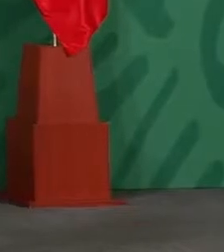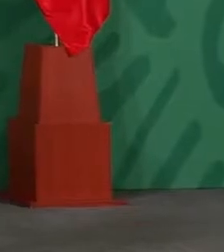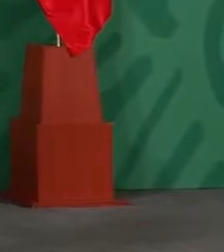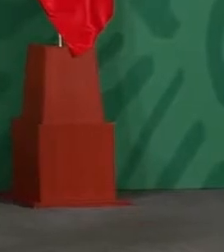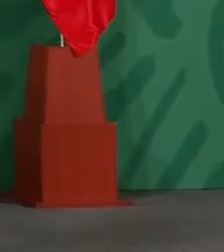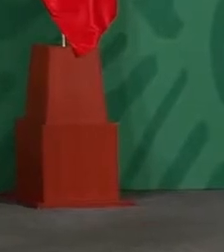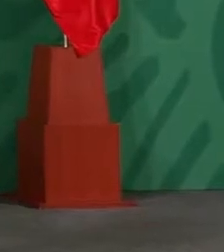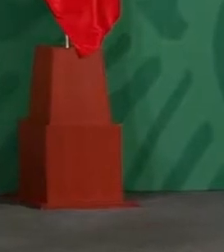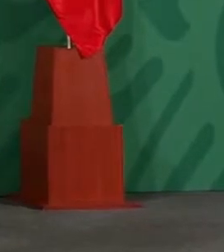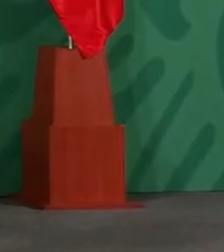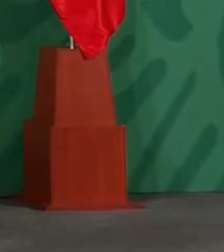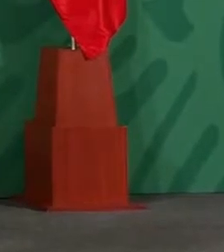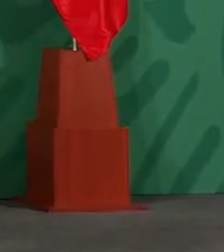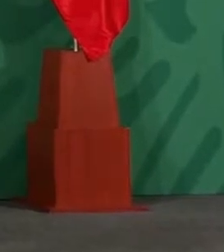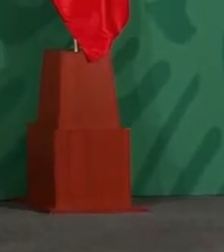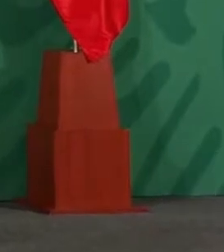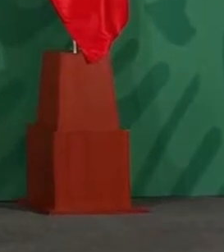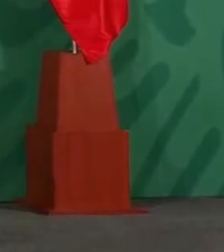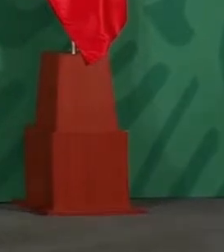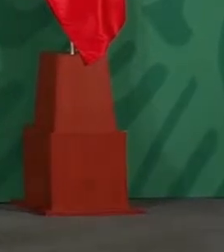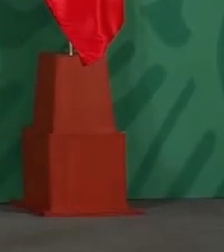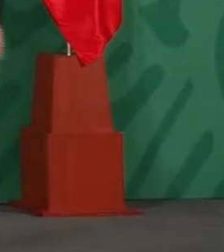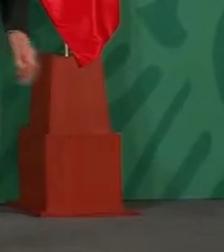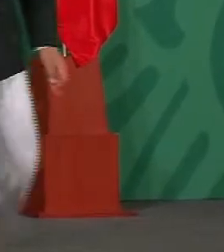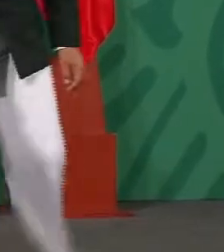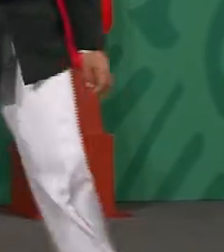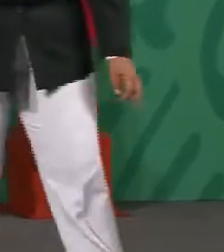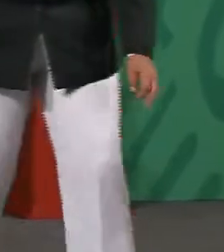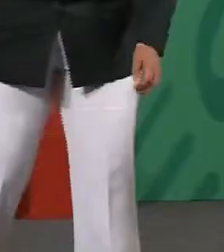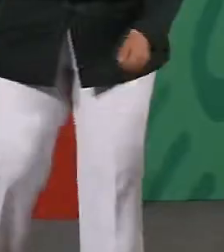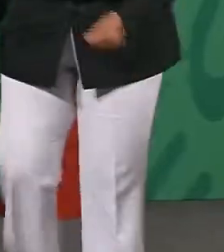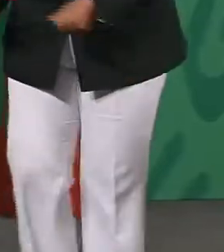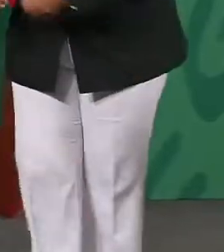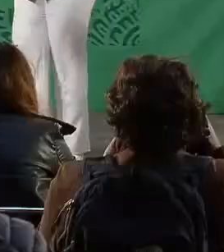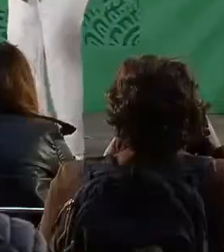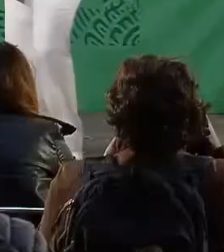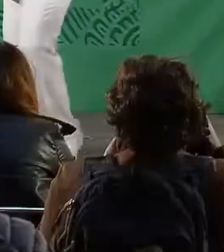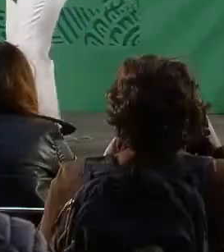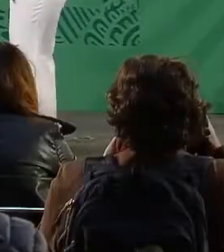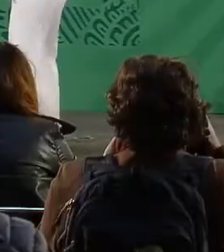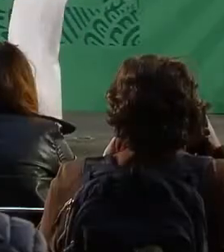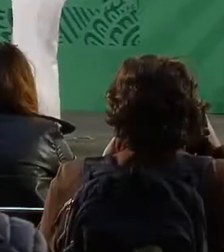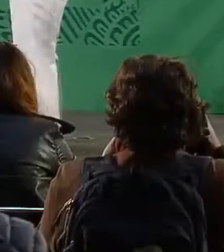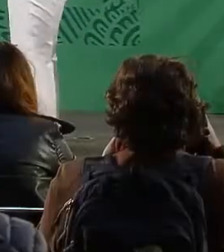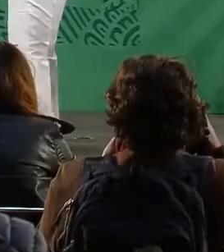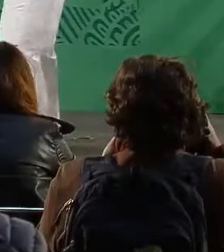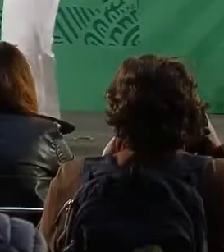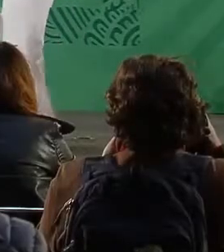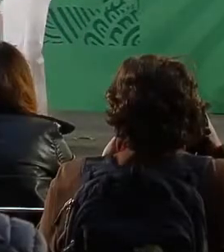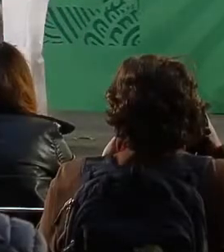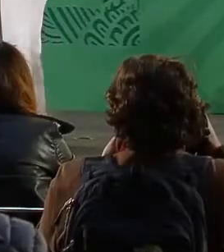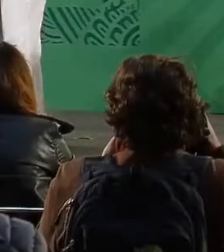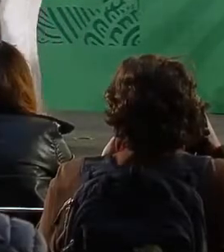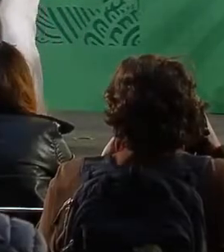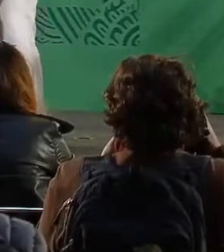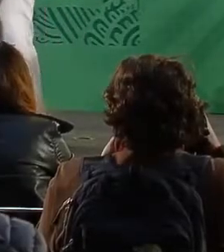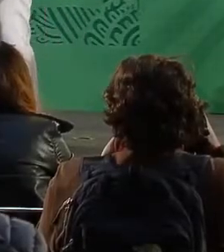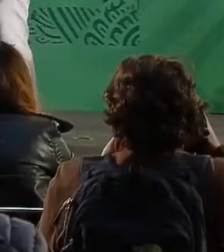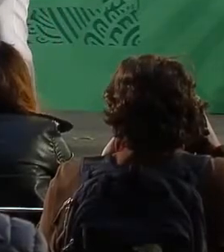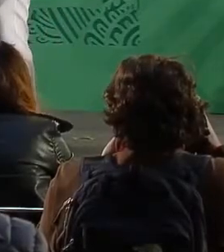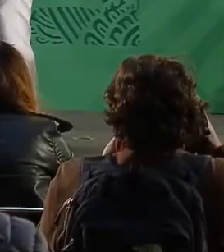AstraZeneca en una jeringa que estaba sellada para garantizar la esterilidad.